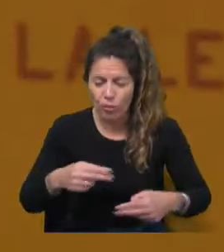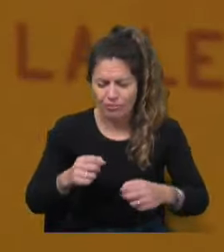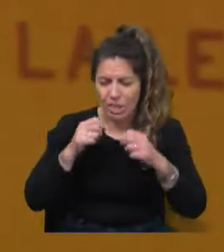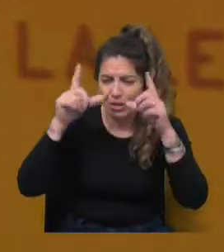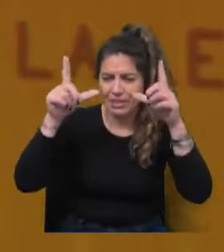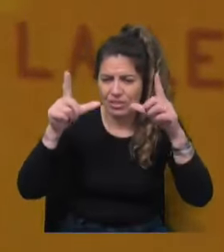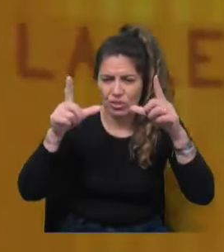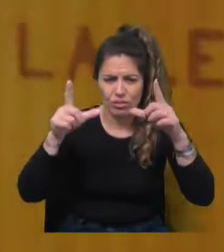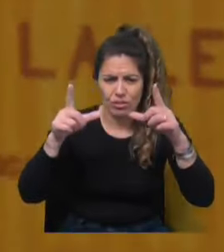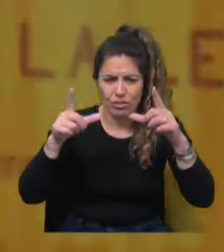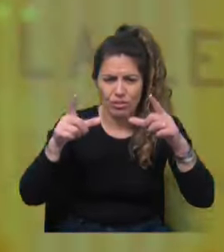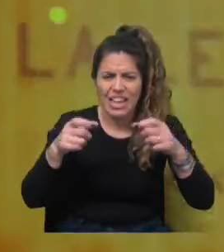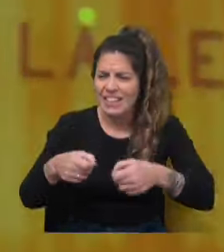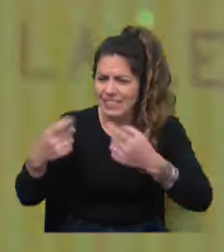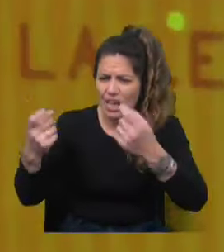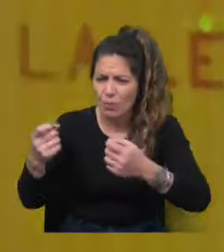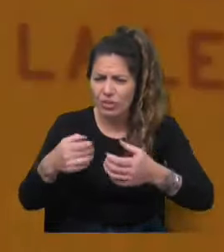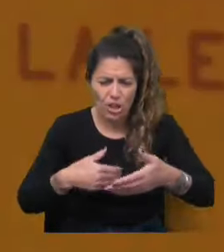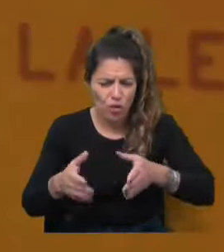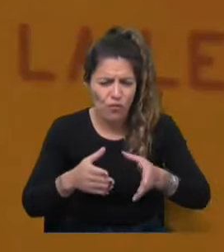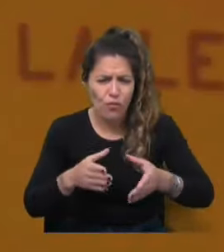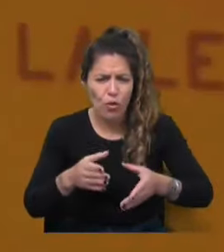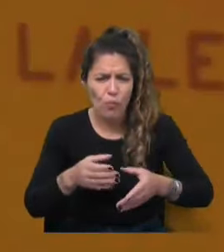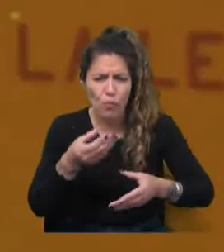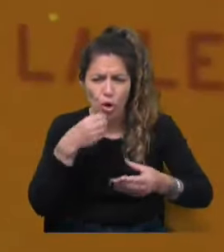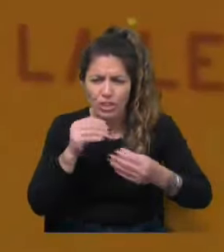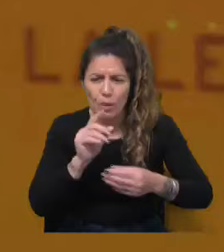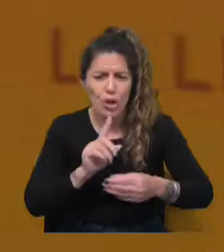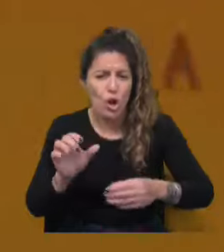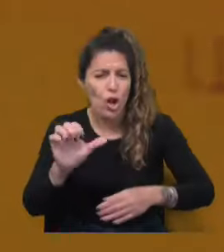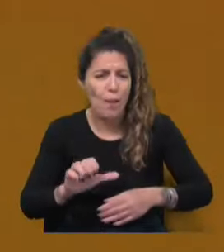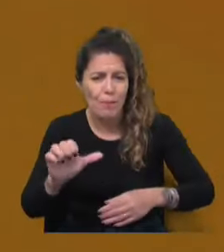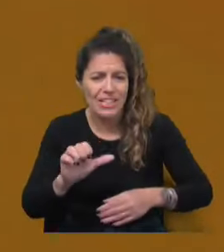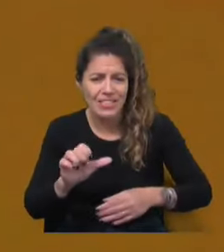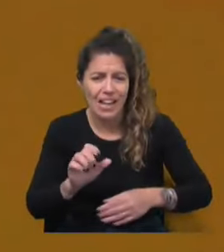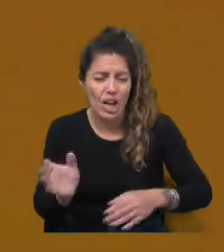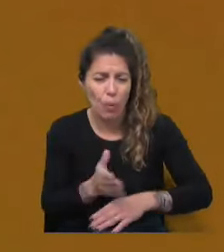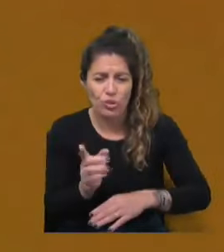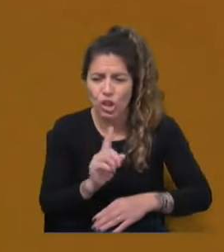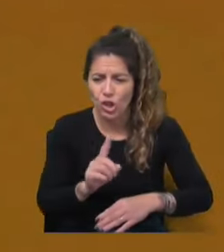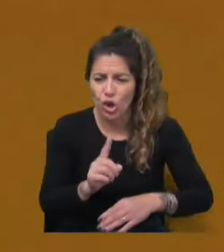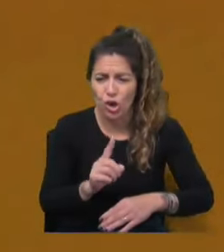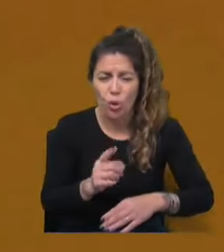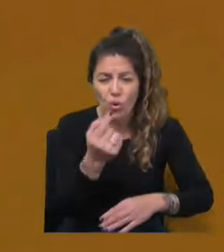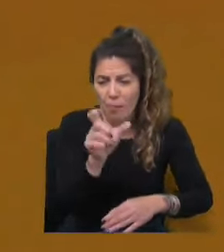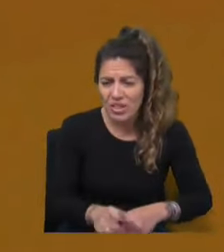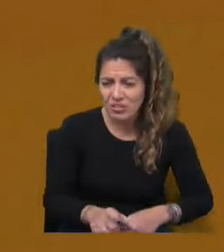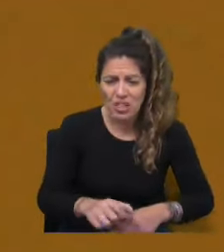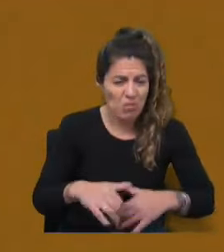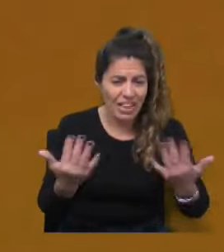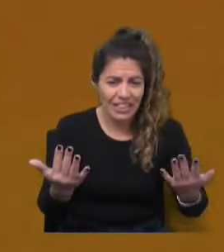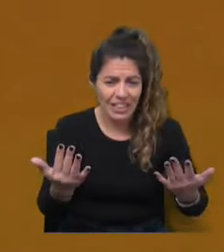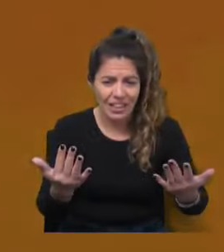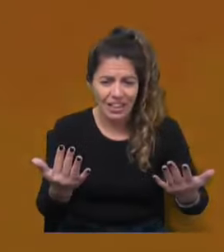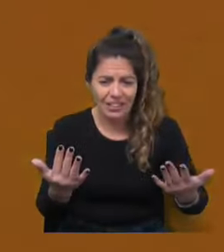atención. A ver, están exportando budines por Tezuelo, creo que era. Pero no lo estaba exportando por Tezuelo. Lo está exportando Eduardo Preve. Acá,